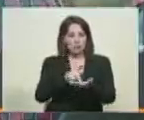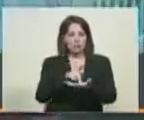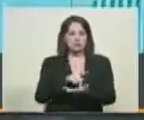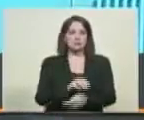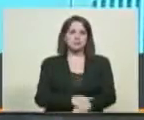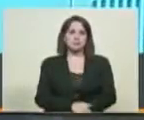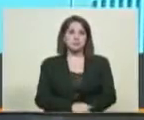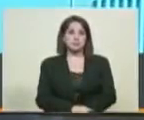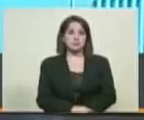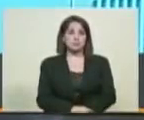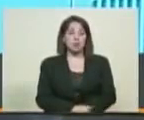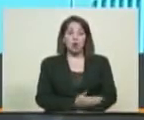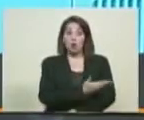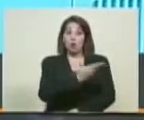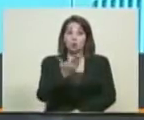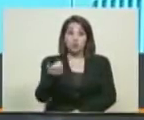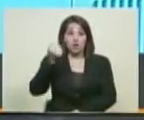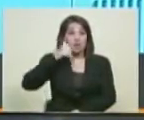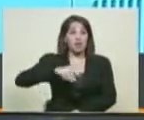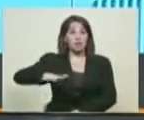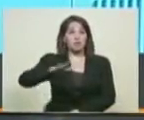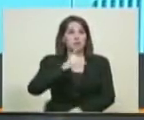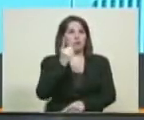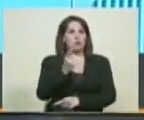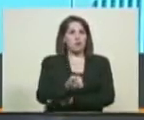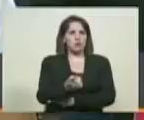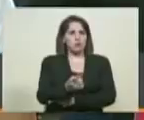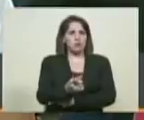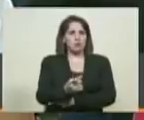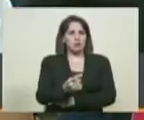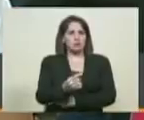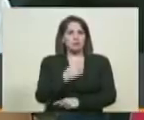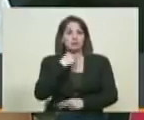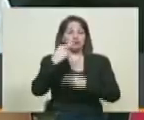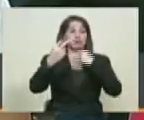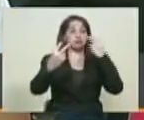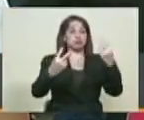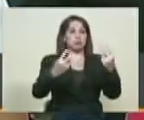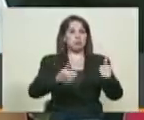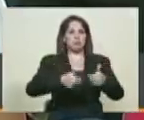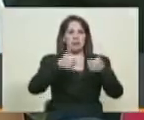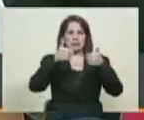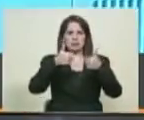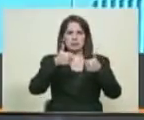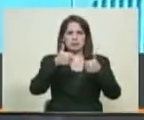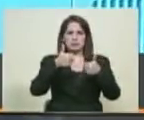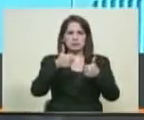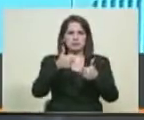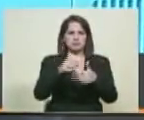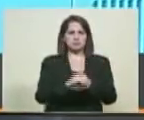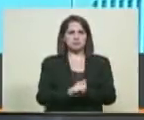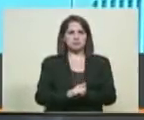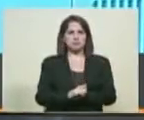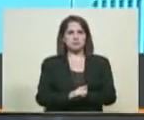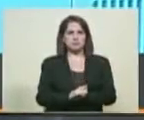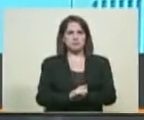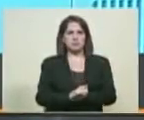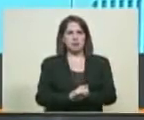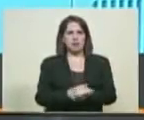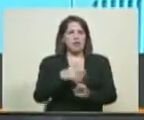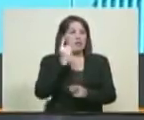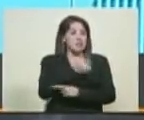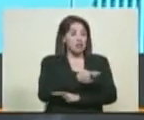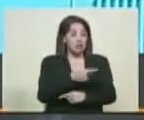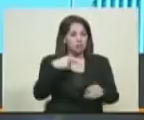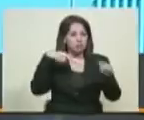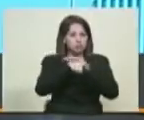Ustedes, el pueblo tiene que elevarse aún más. Y tenemos que profundizar la